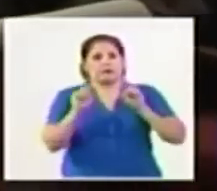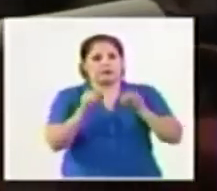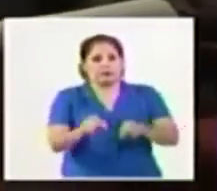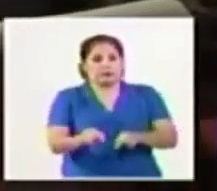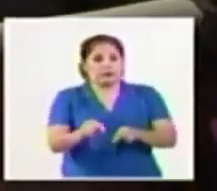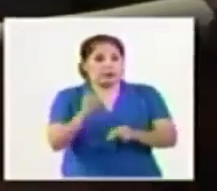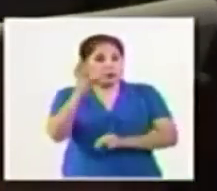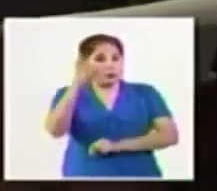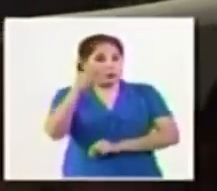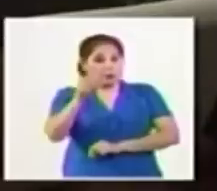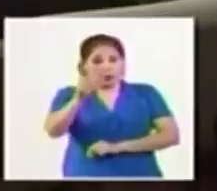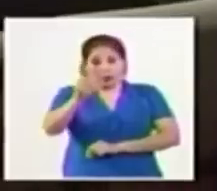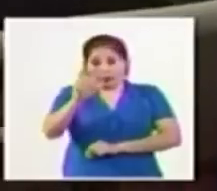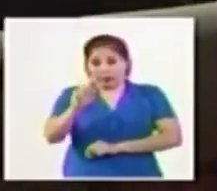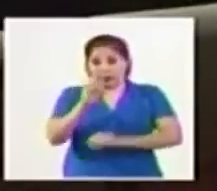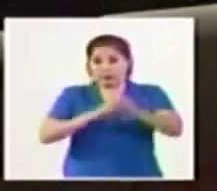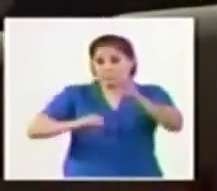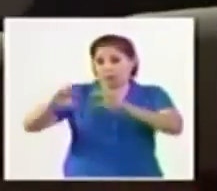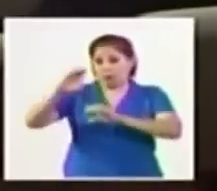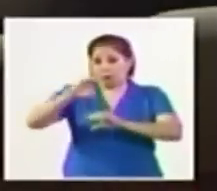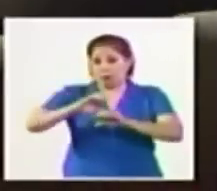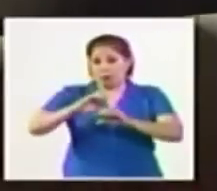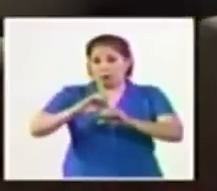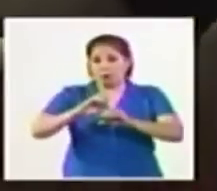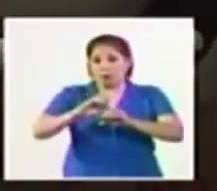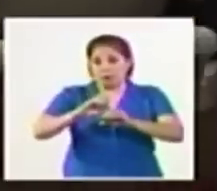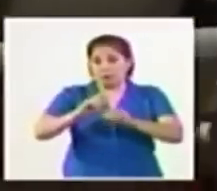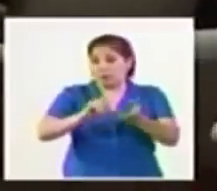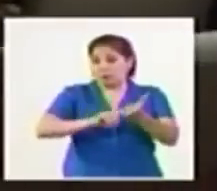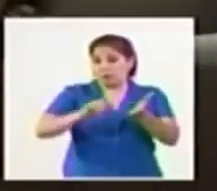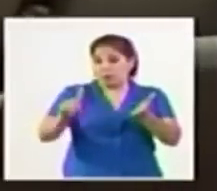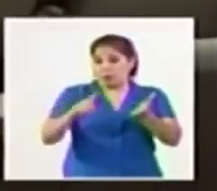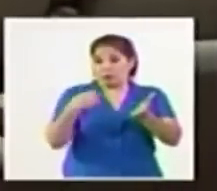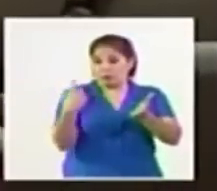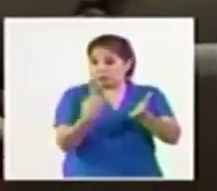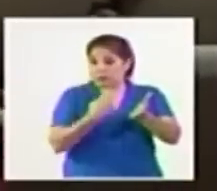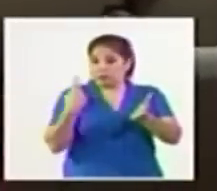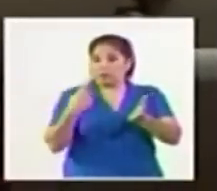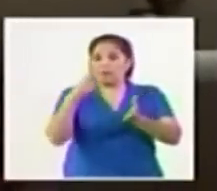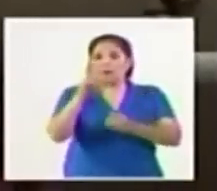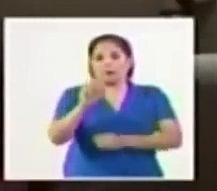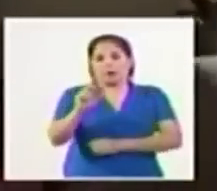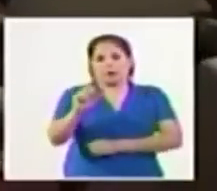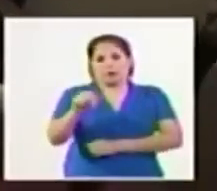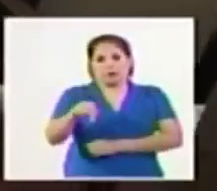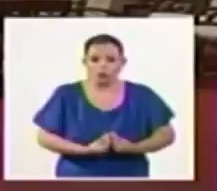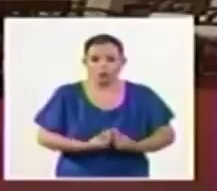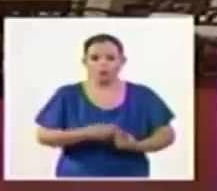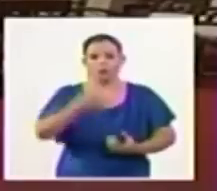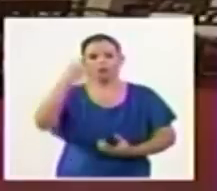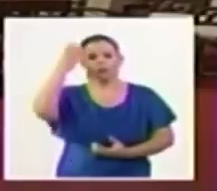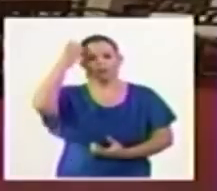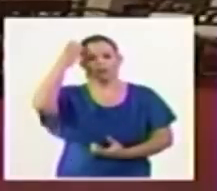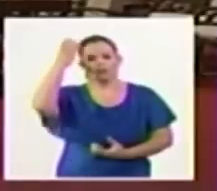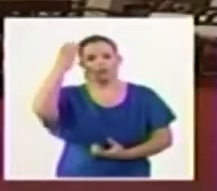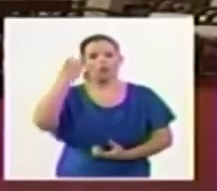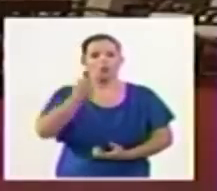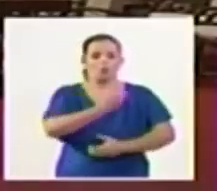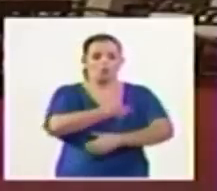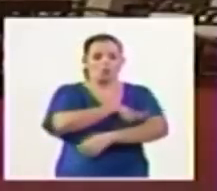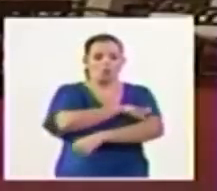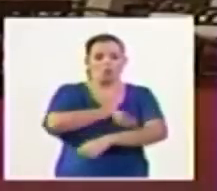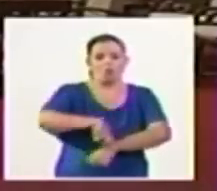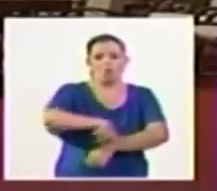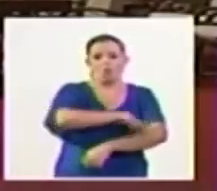no detalla los nombres de los gobernantes latinoamericanos que asistirán a la cita ni el programa de la misma. El país caribeño